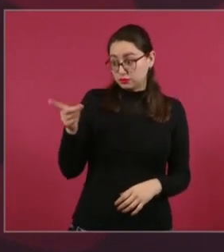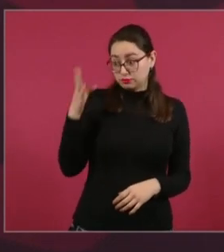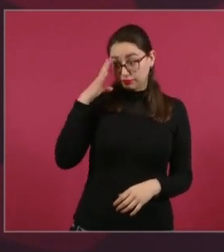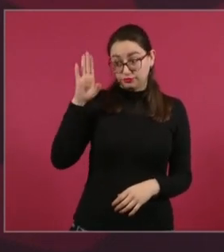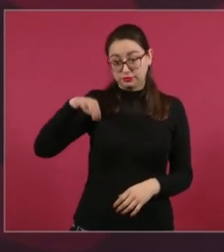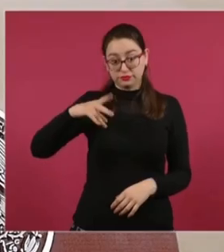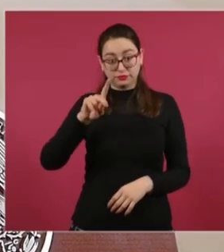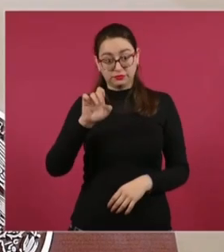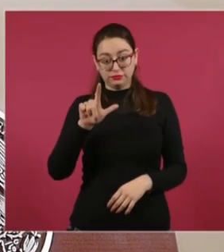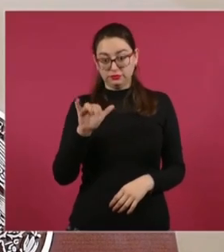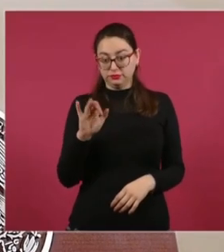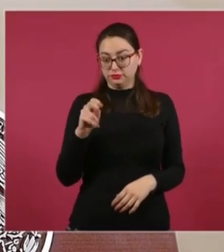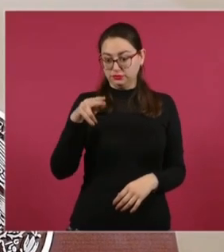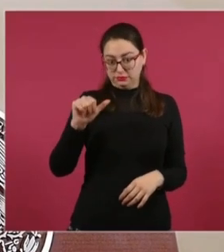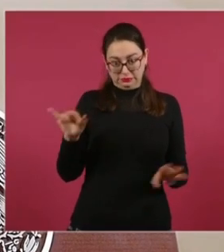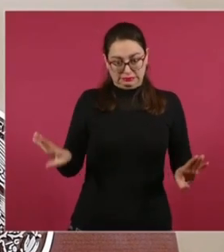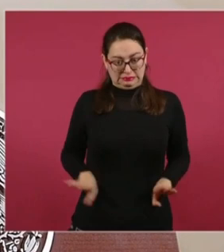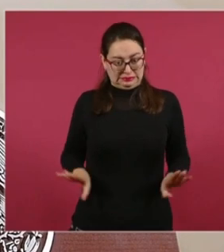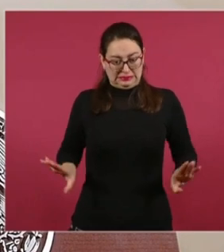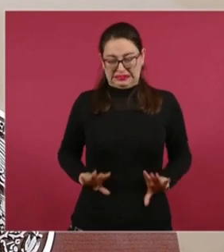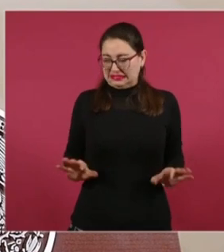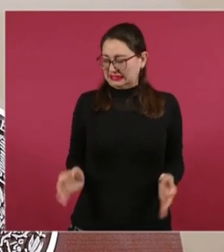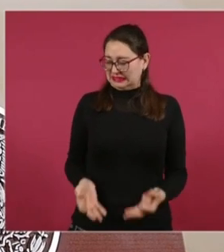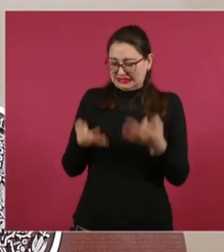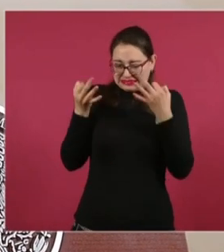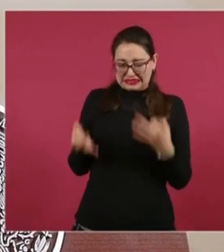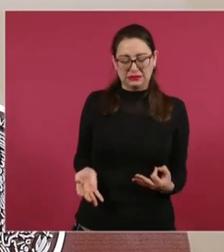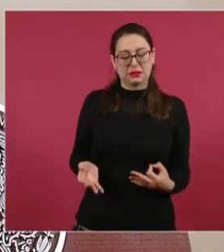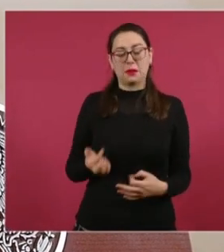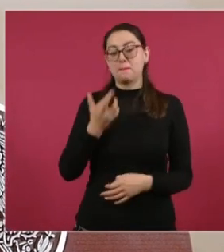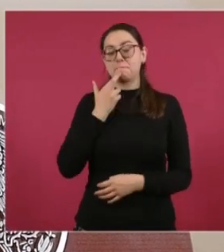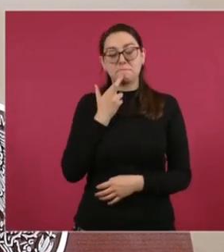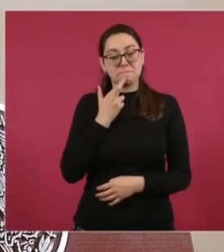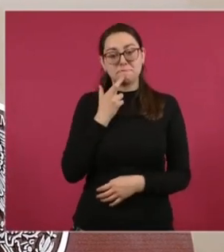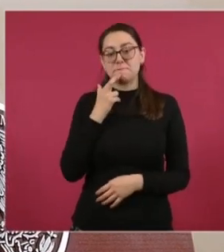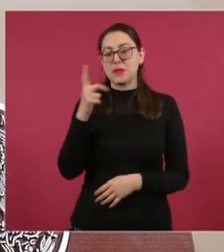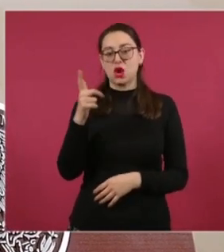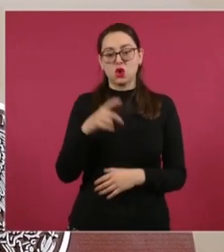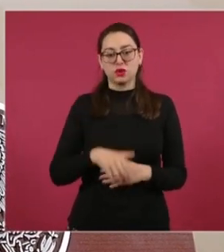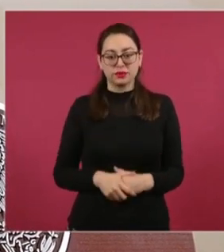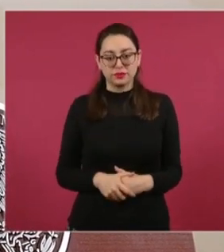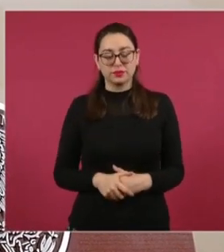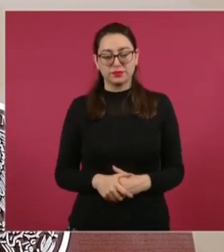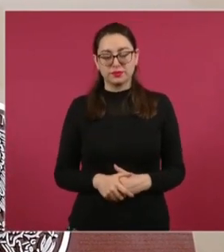Gómez Álvarez. Es una mujer extraordinaria,